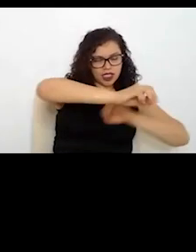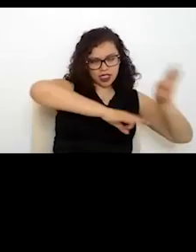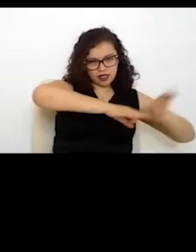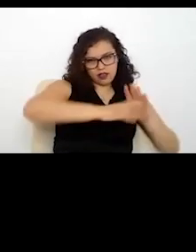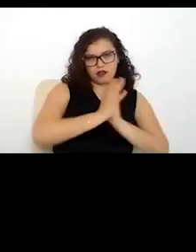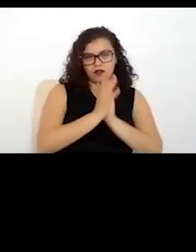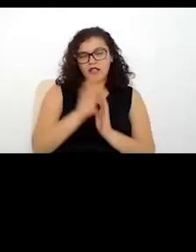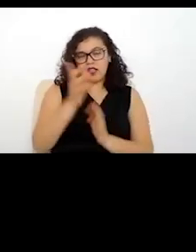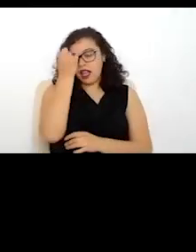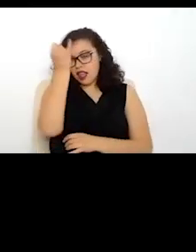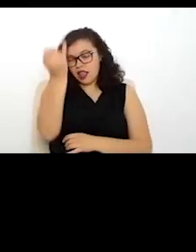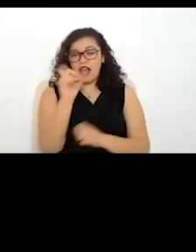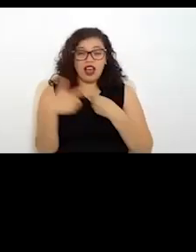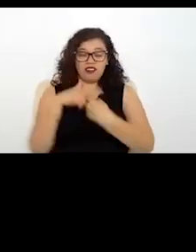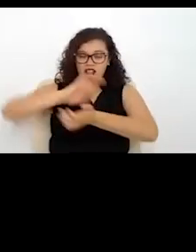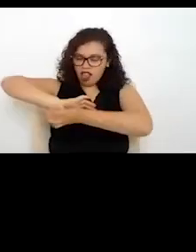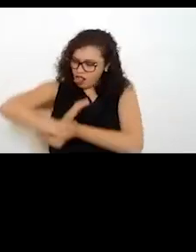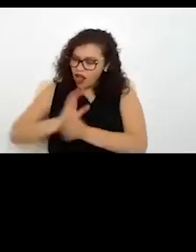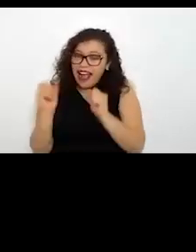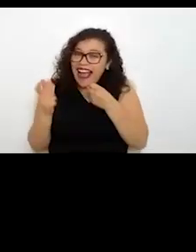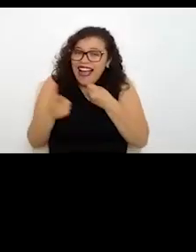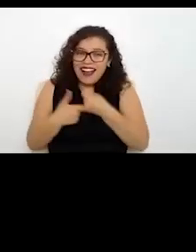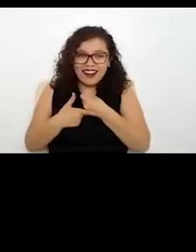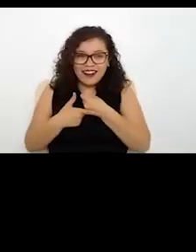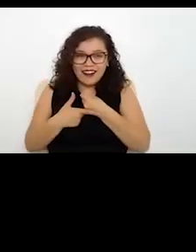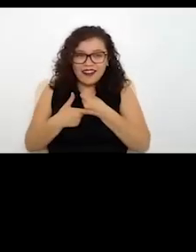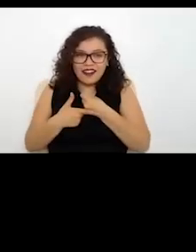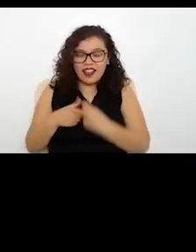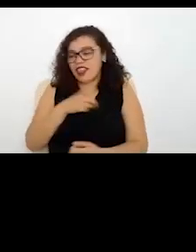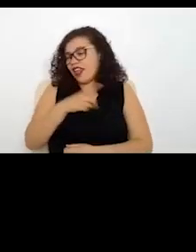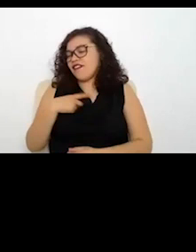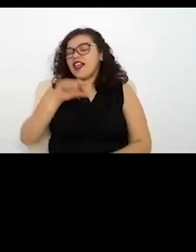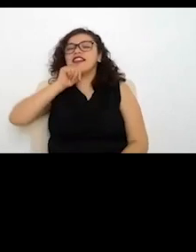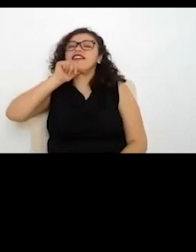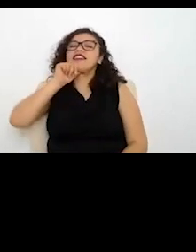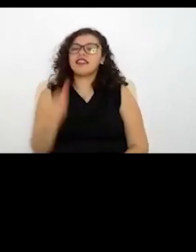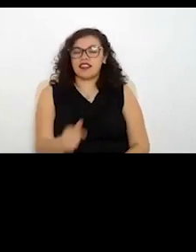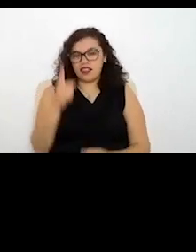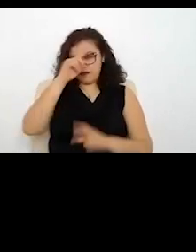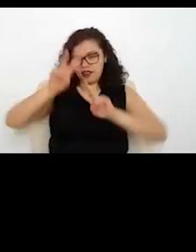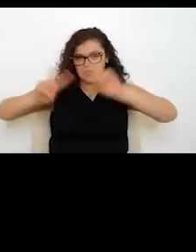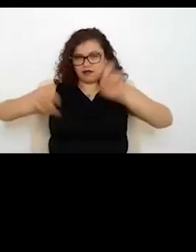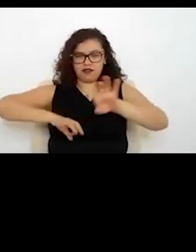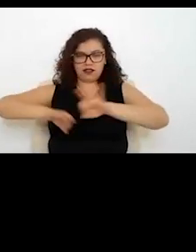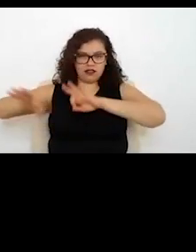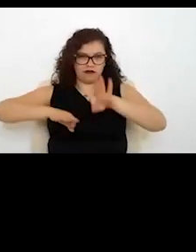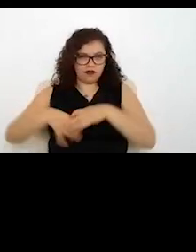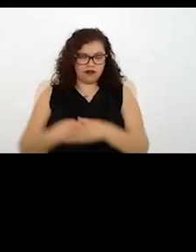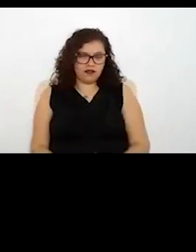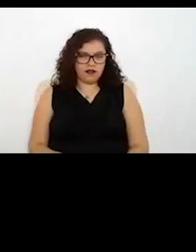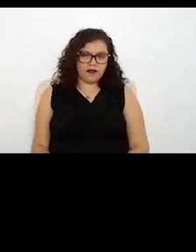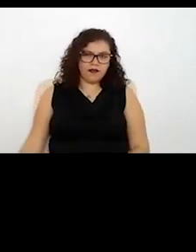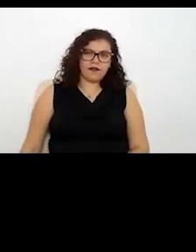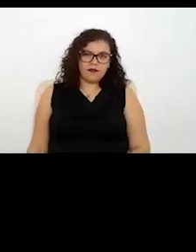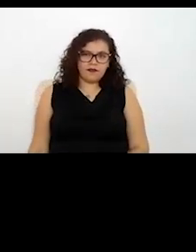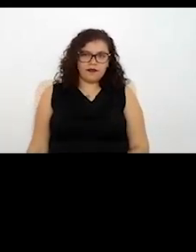queden con la idea de que cualquier tipo de discriminación, no debe haber ningún tipo de discriminación en materia del trabajo y que las personas